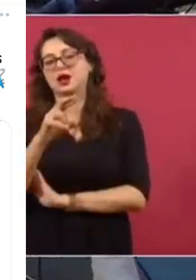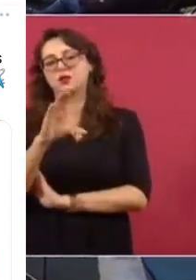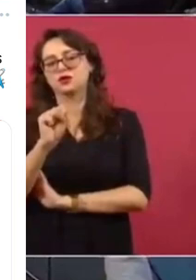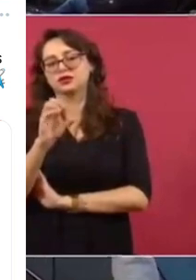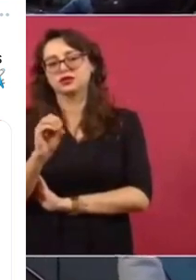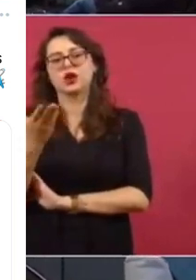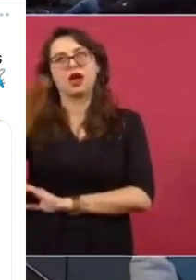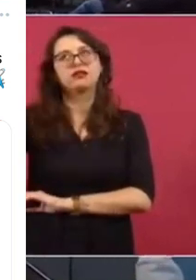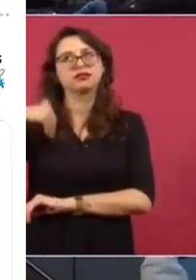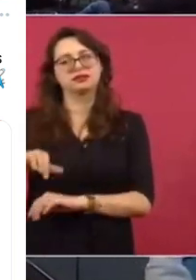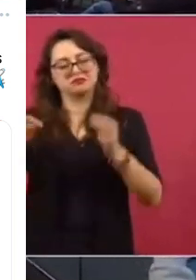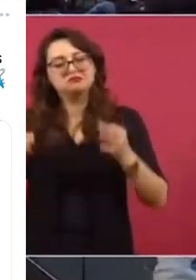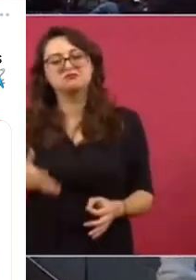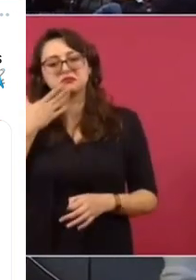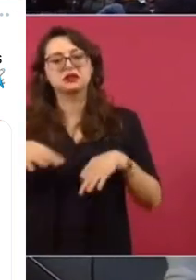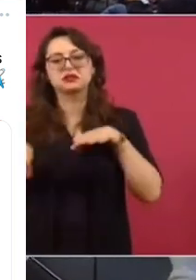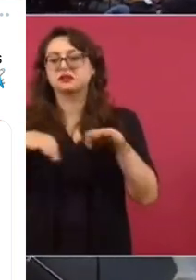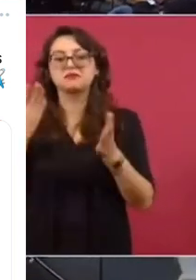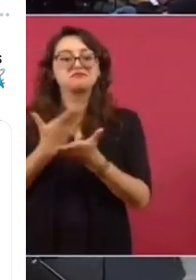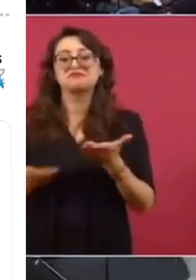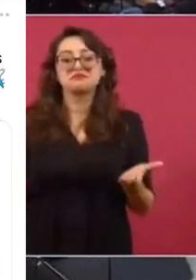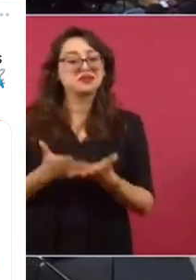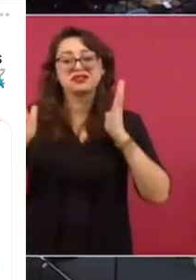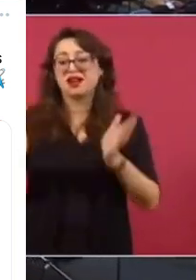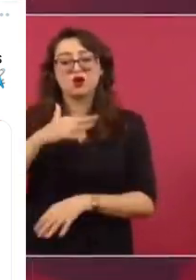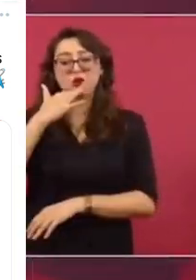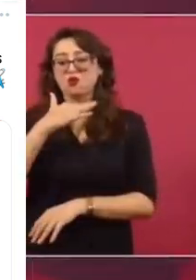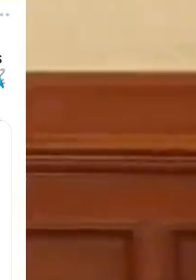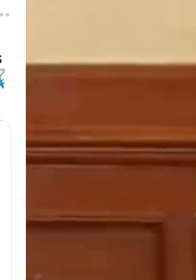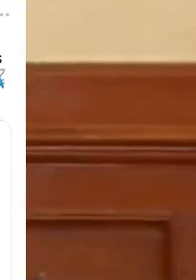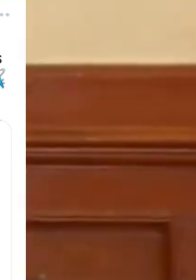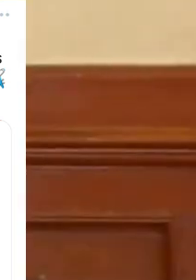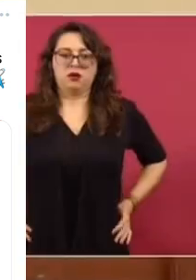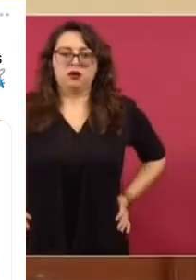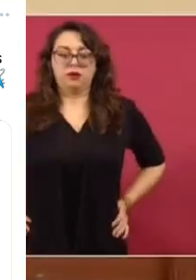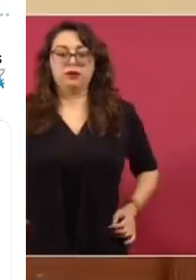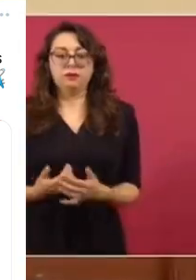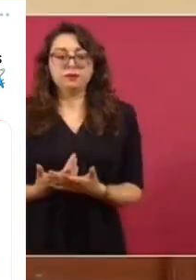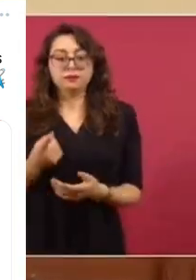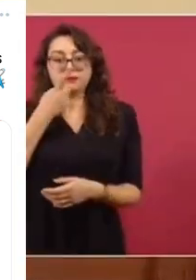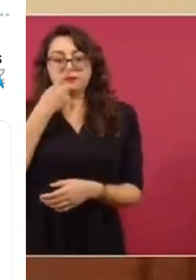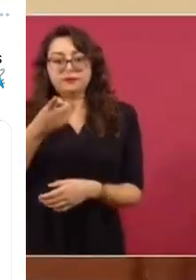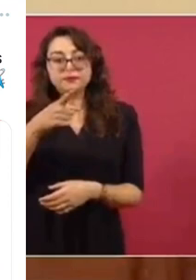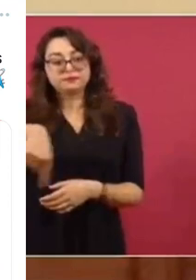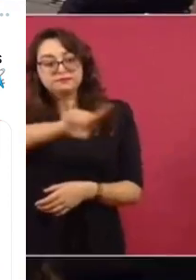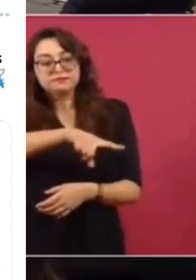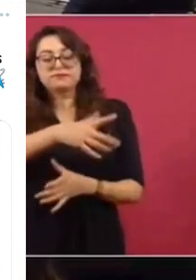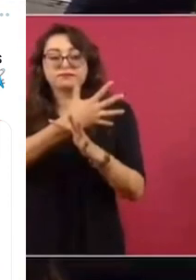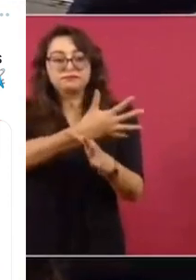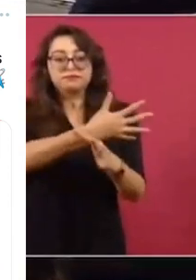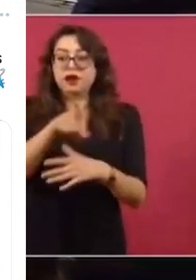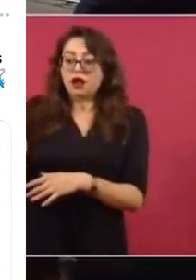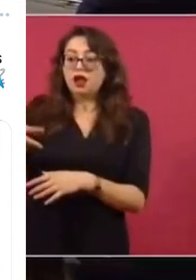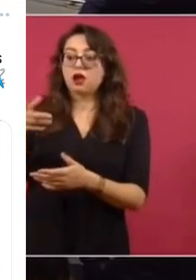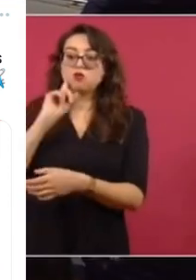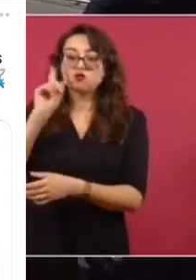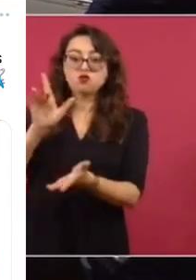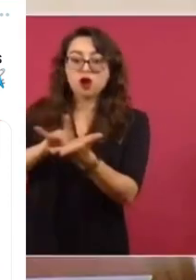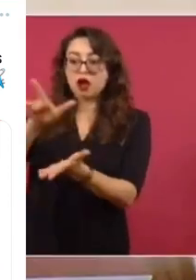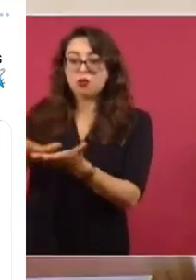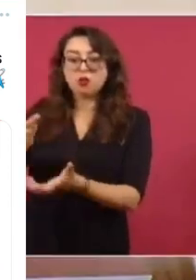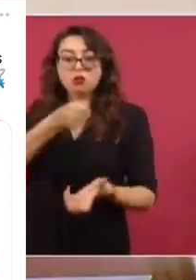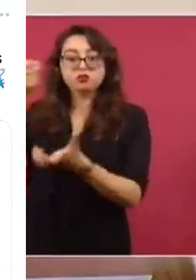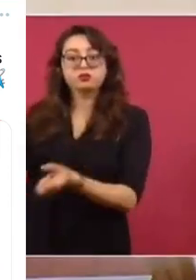tiempo era otra cosa. Y ahora es un pasquín del conservadurismo. En fin, que no se les dio recursos. Nada más informarles que de las